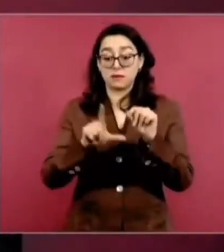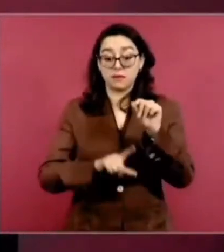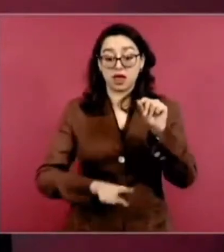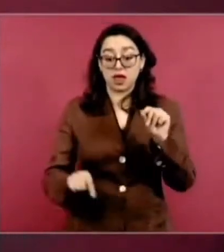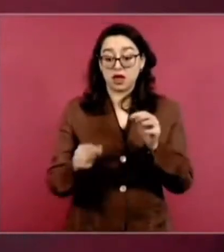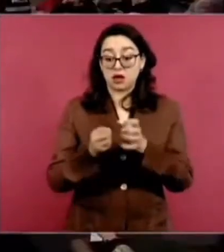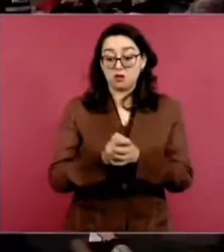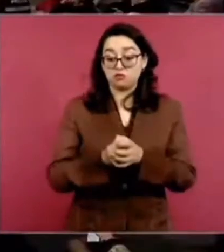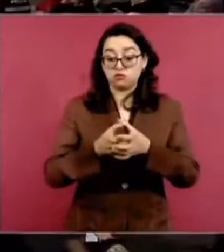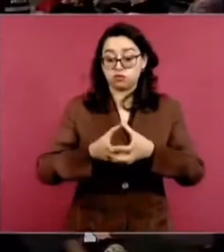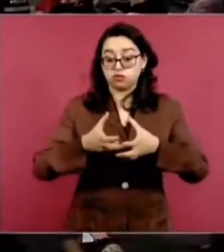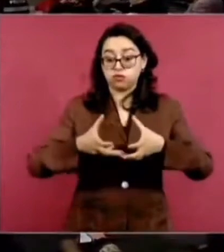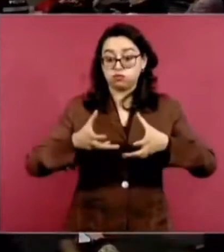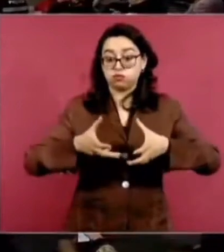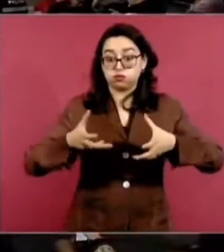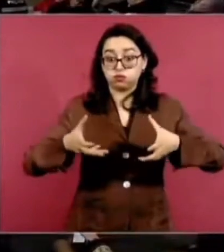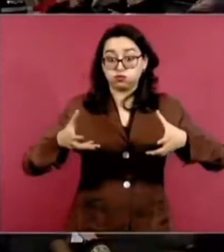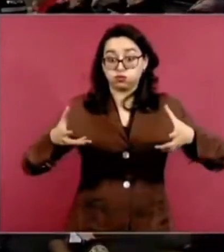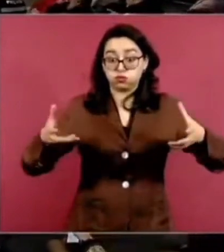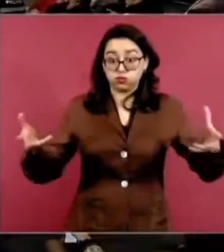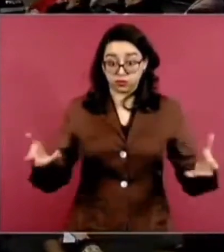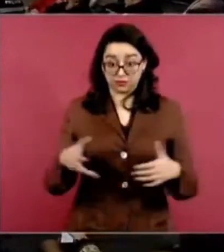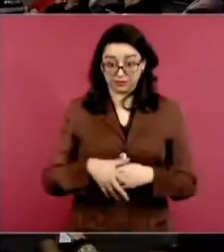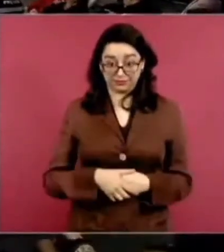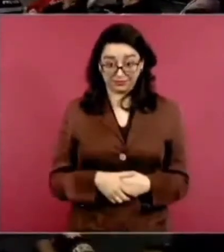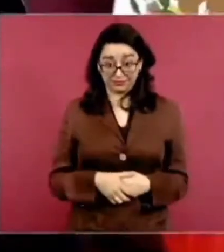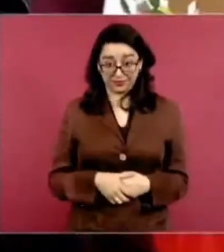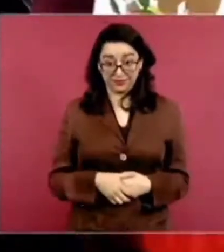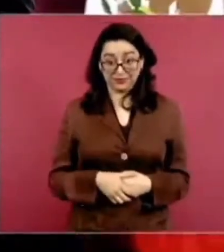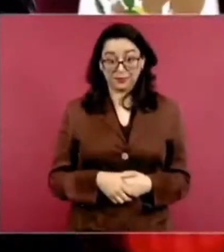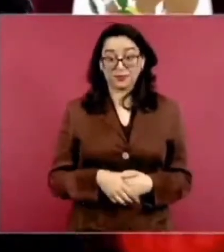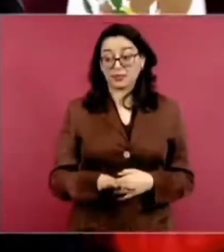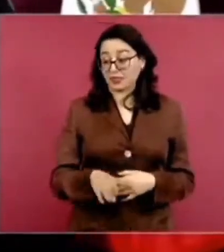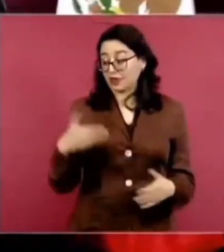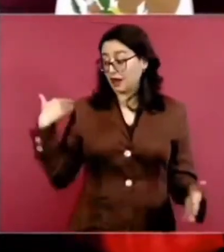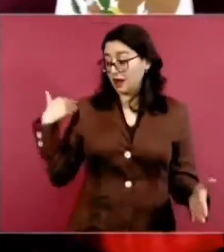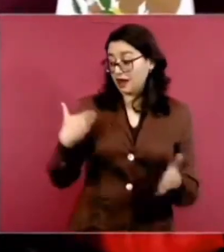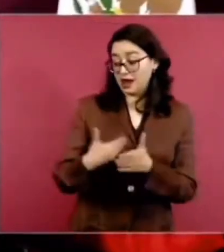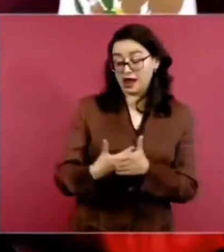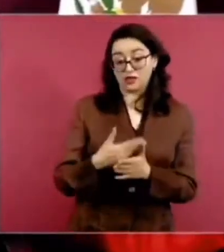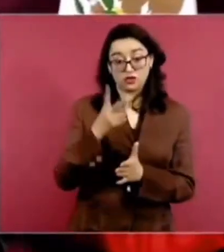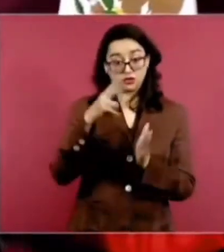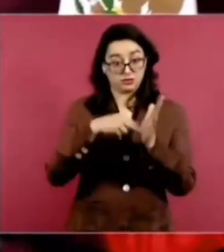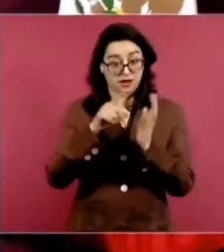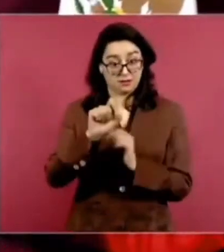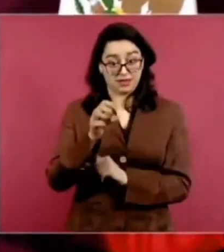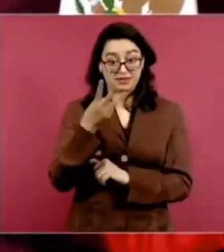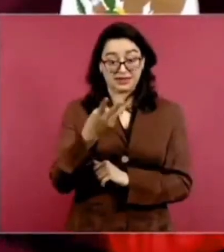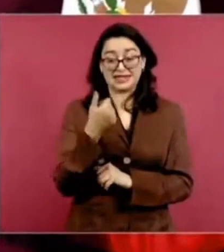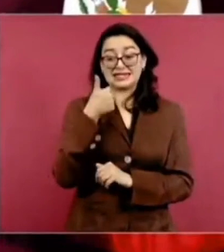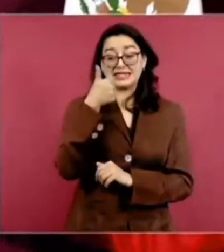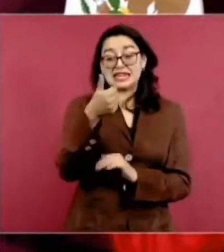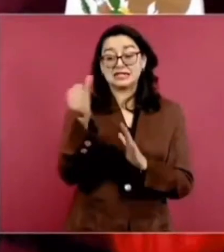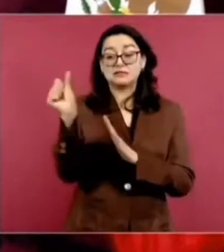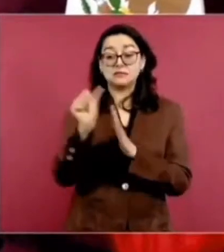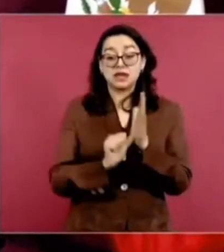cuánto de inversión extranjera llegó en el primer semestre de este año a México?